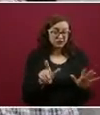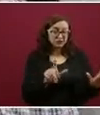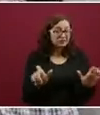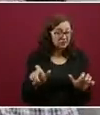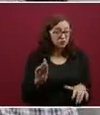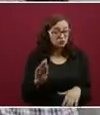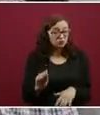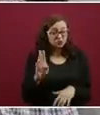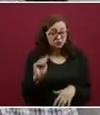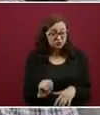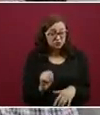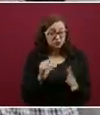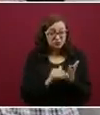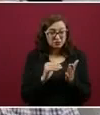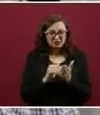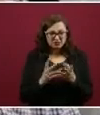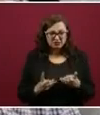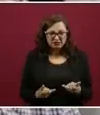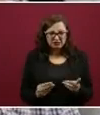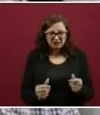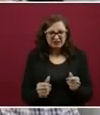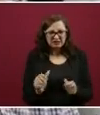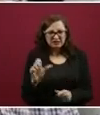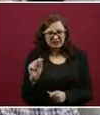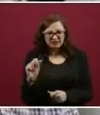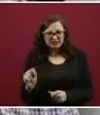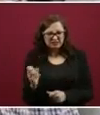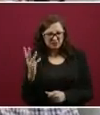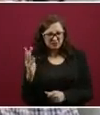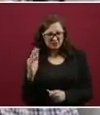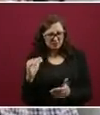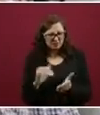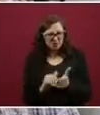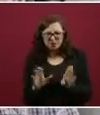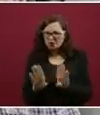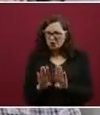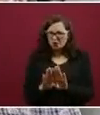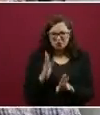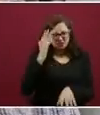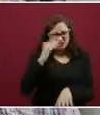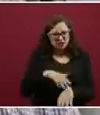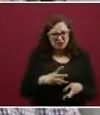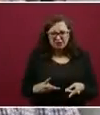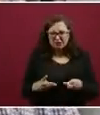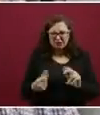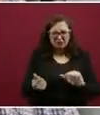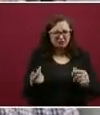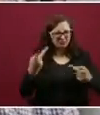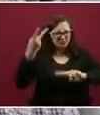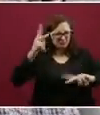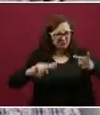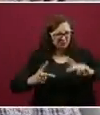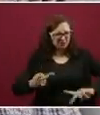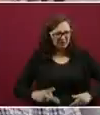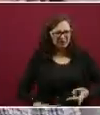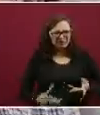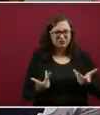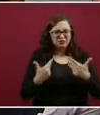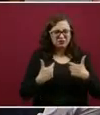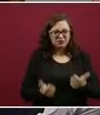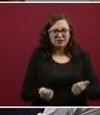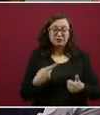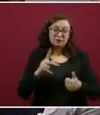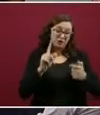6,799 millones los que se han ejercido de 64,000. ¿De dónde se saca o cuál es la conversión? Pero principalmente el tema de